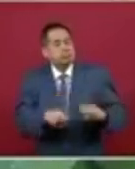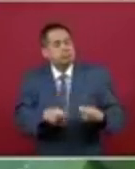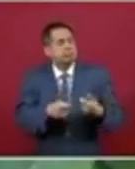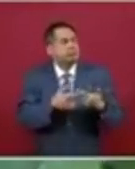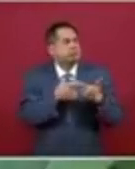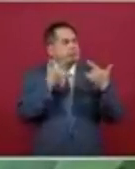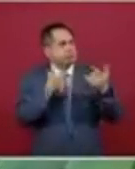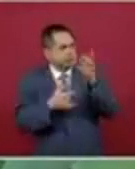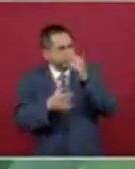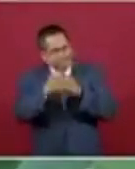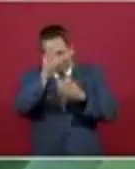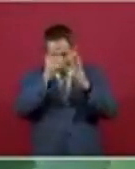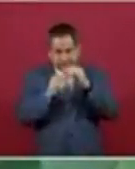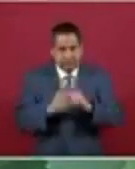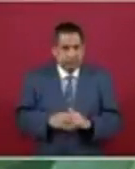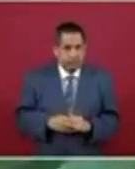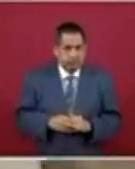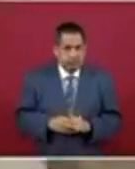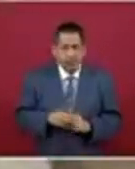esa